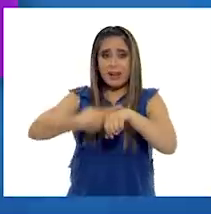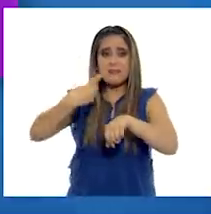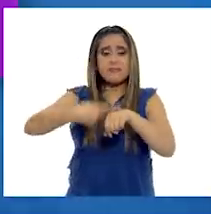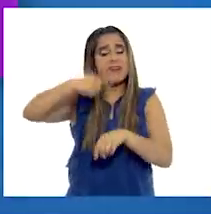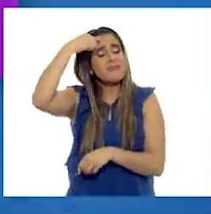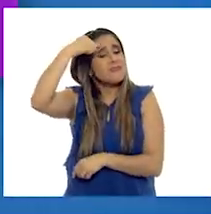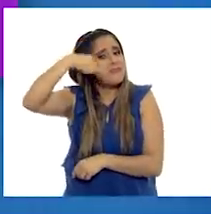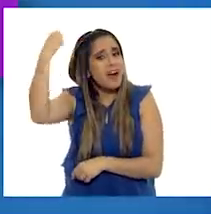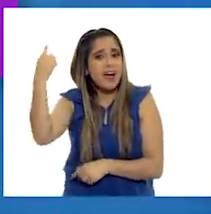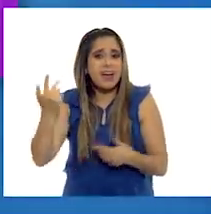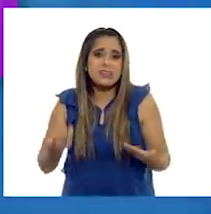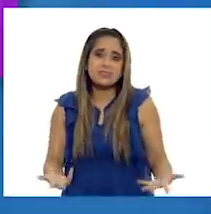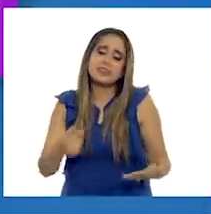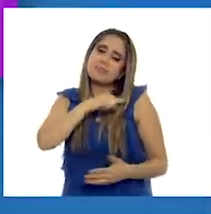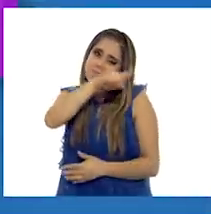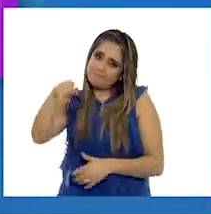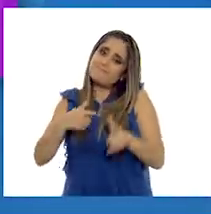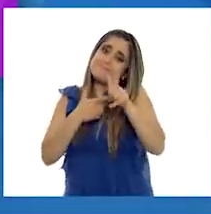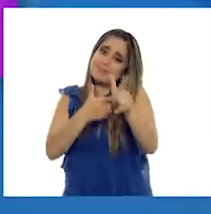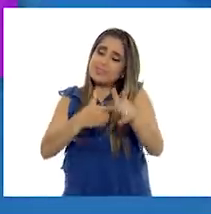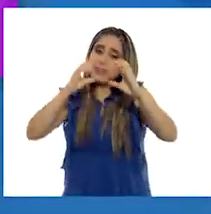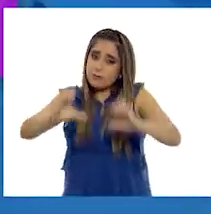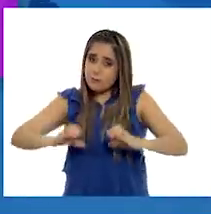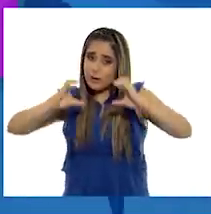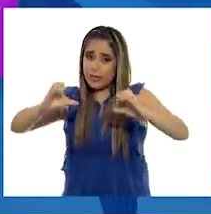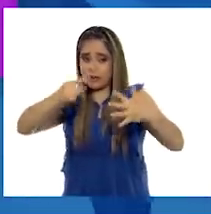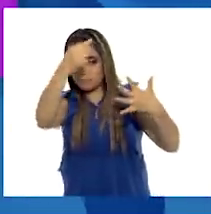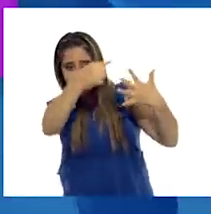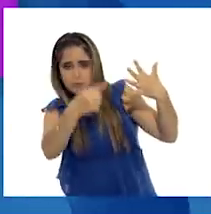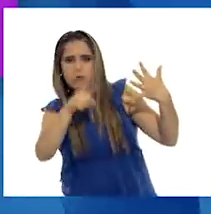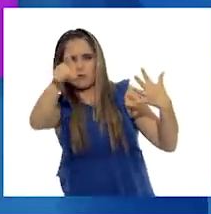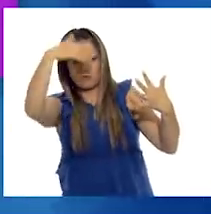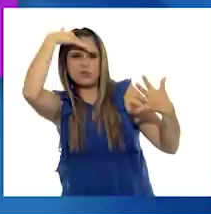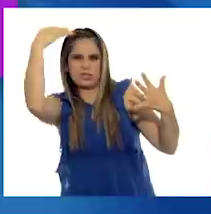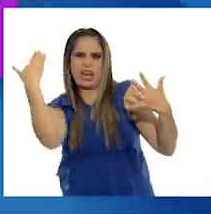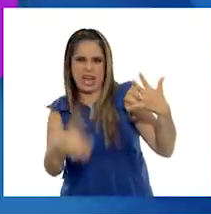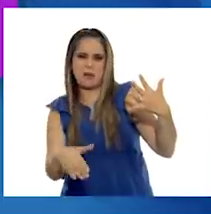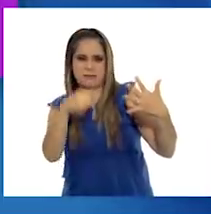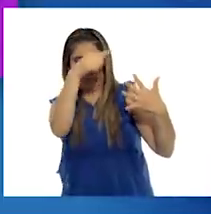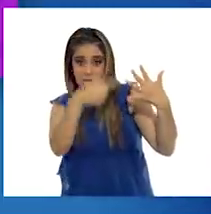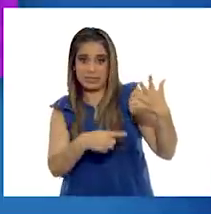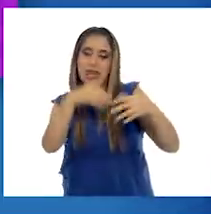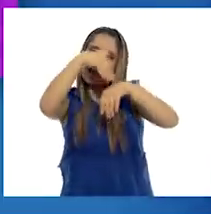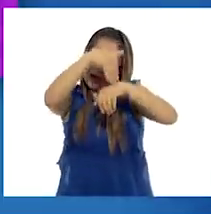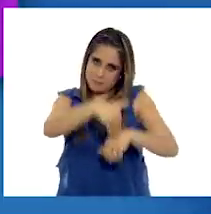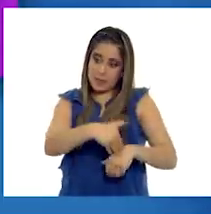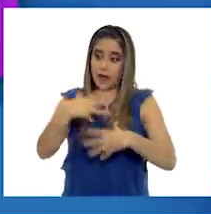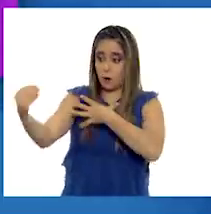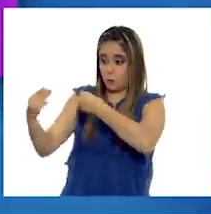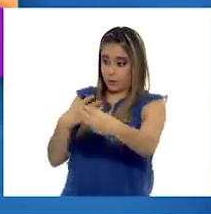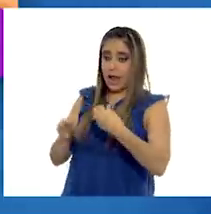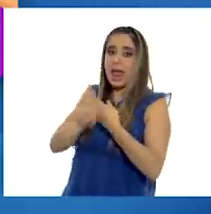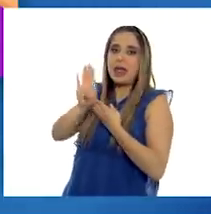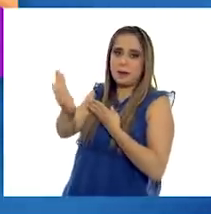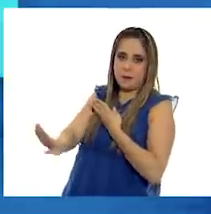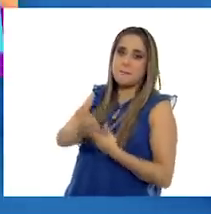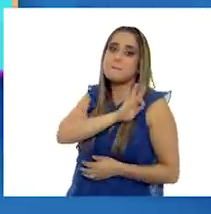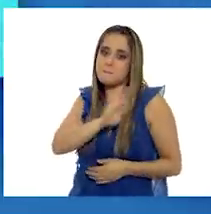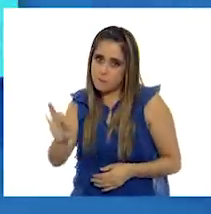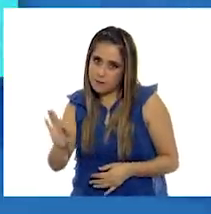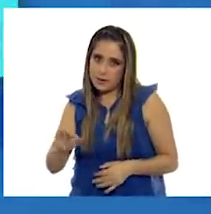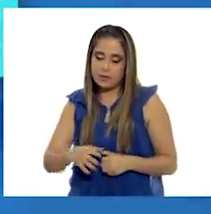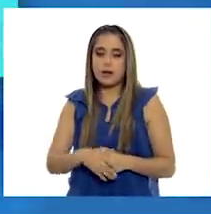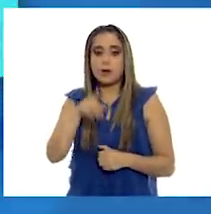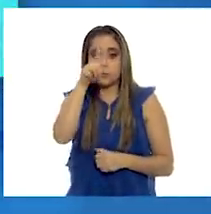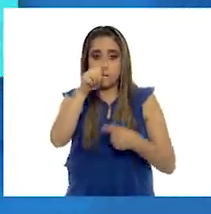personas. Por eso hay que continuar cuidándonos siguiendo las buenas prácticas que ya todos conocemos para evitar contagiarnos.